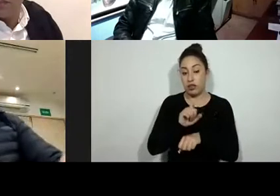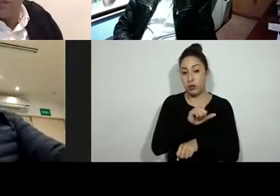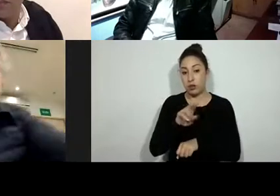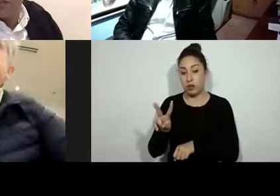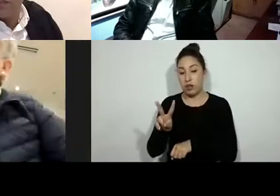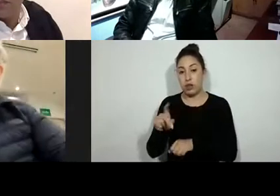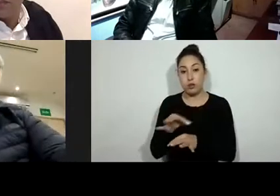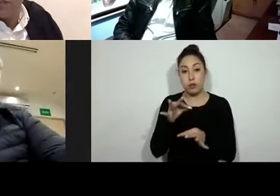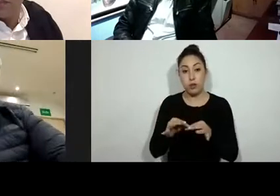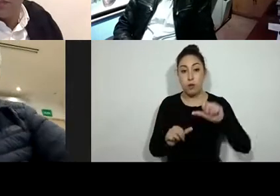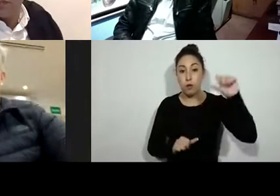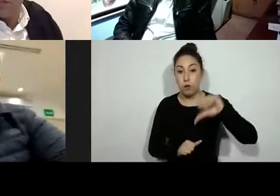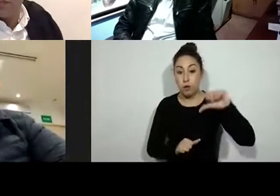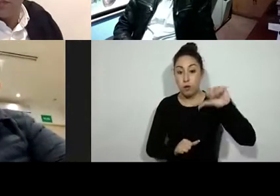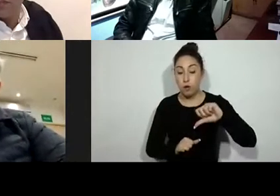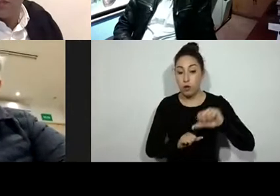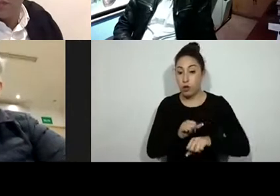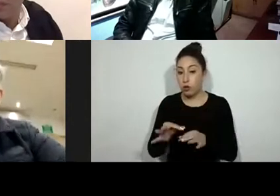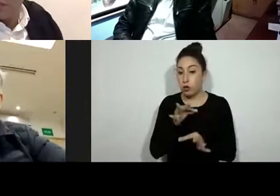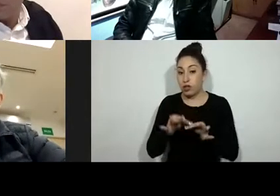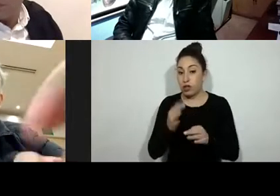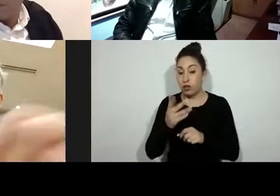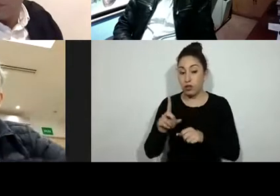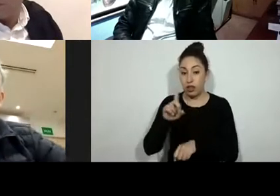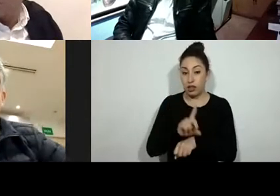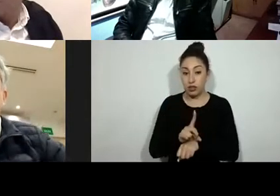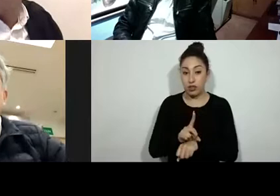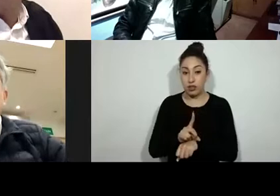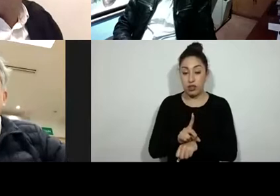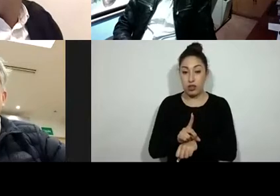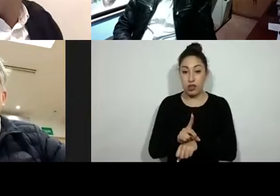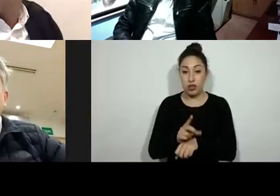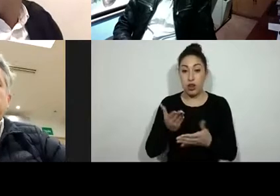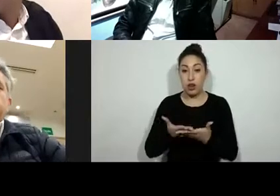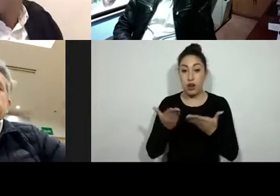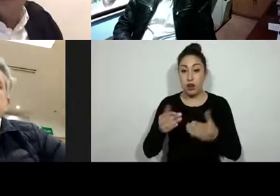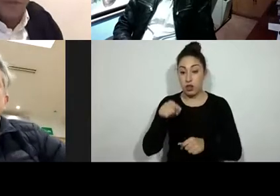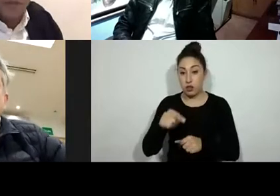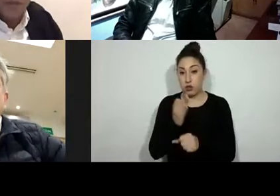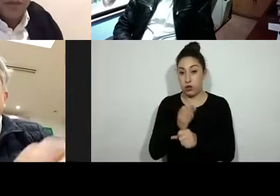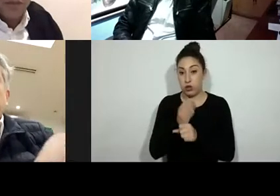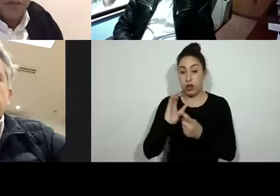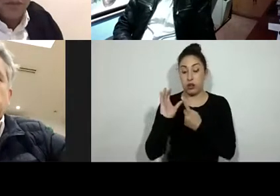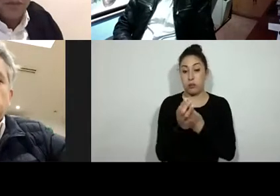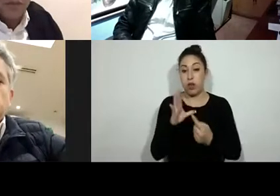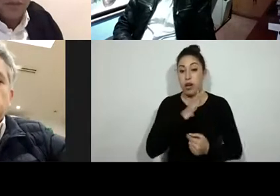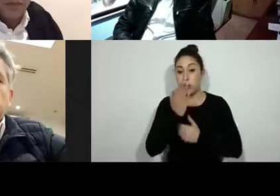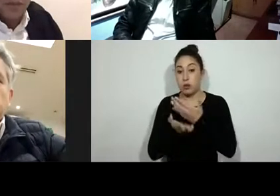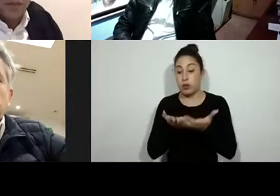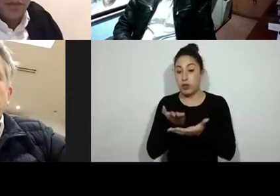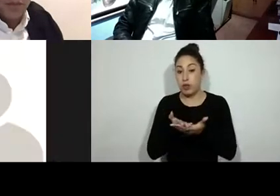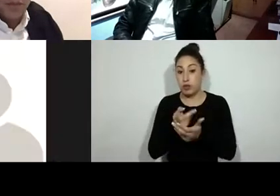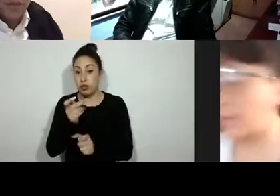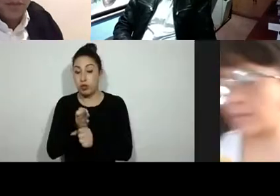cumplen hoy, diputado Gaviño, de tal suerte que cualquier cosa que apruebe esta comisión el día de